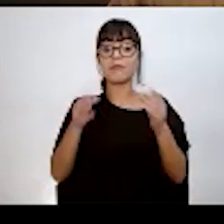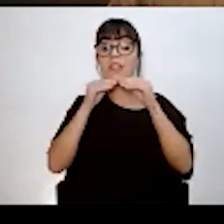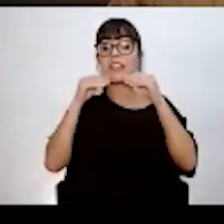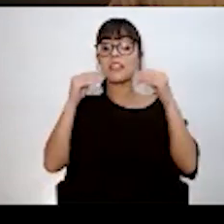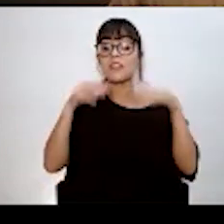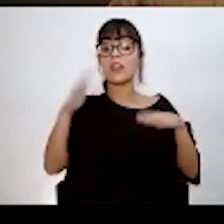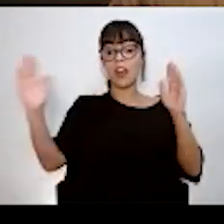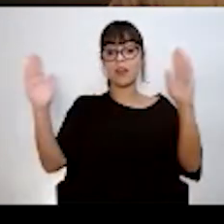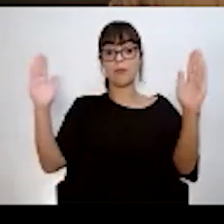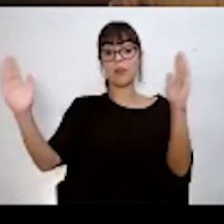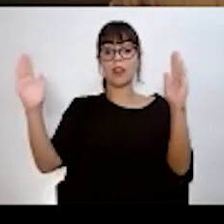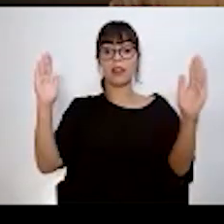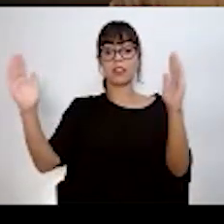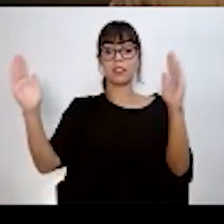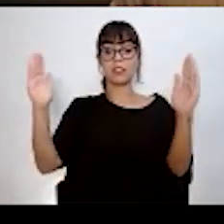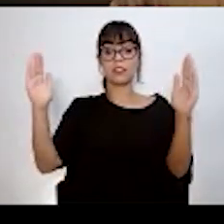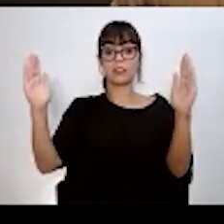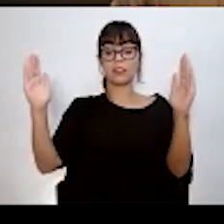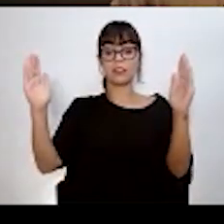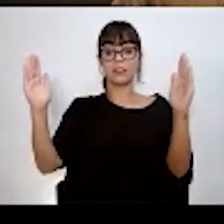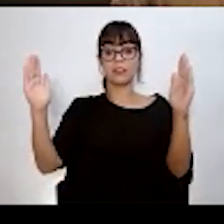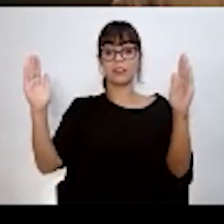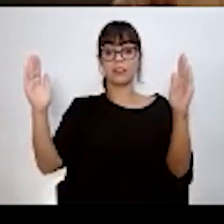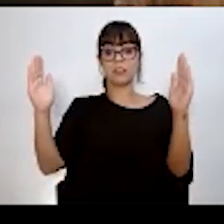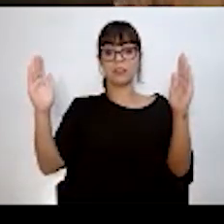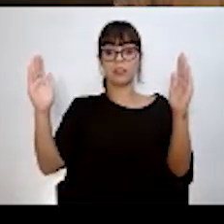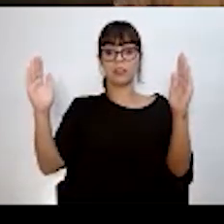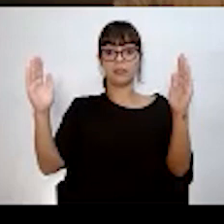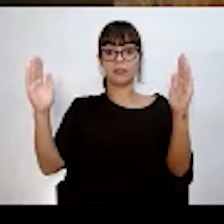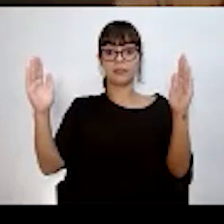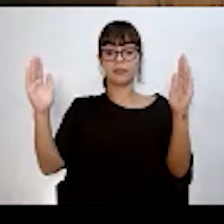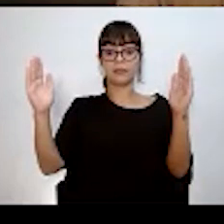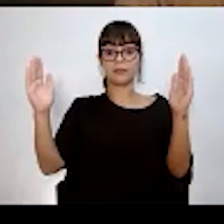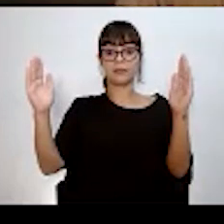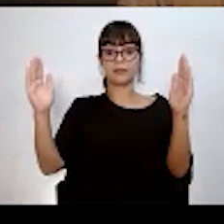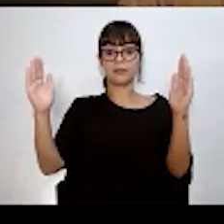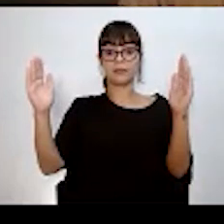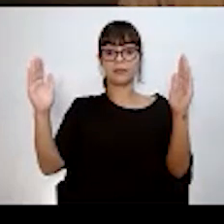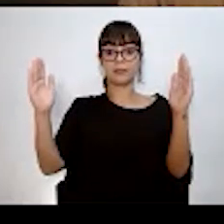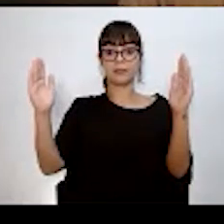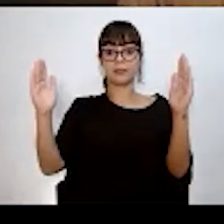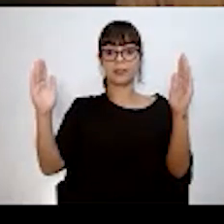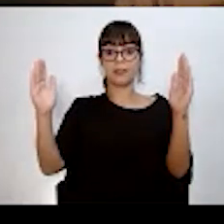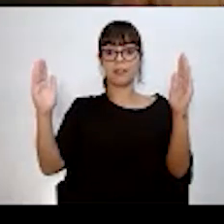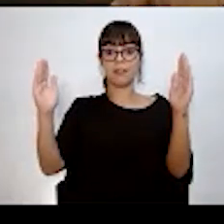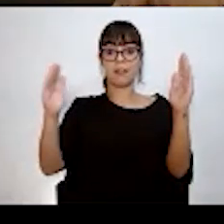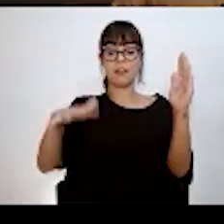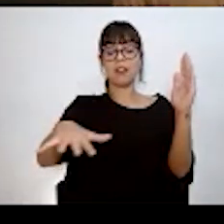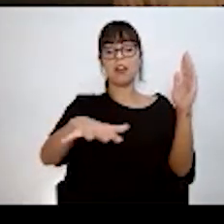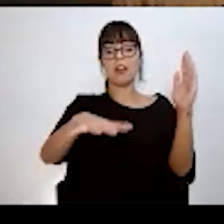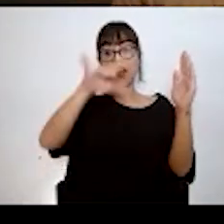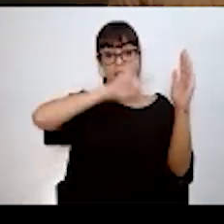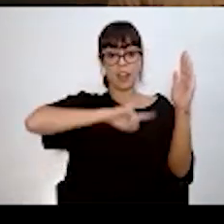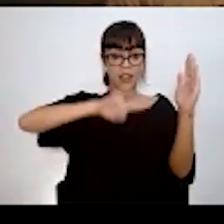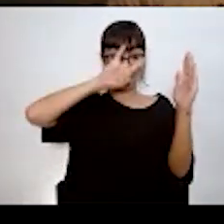hablando se suceden cambios climáticos que afectan pues, al territorio africano y que afectan también a Canarias y que quizás tengan que